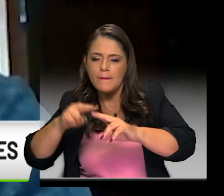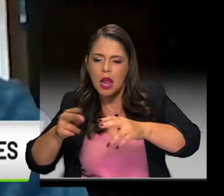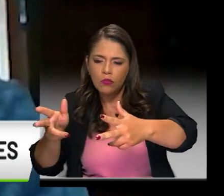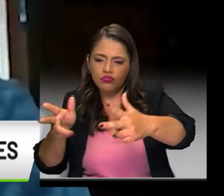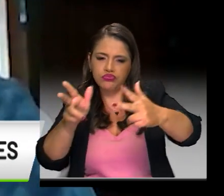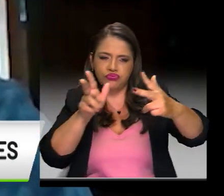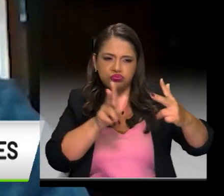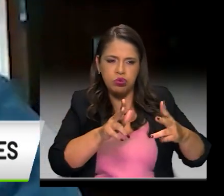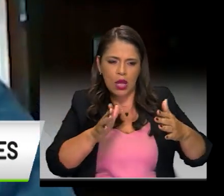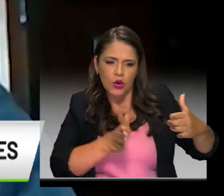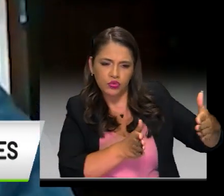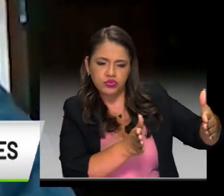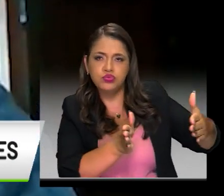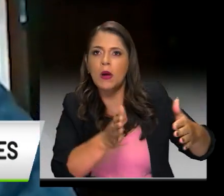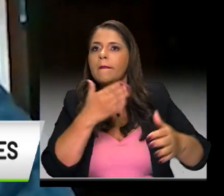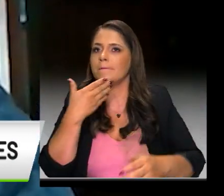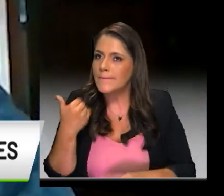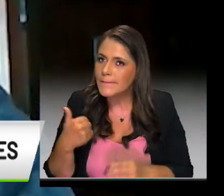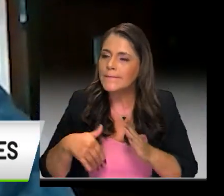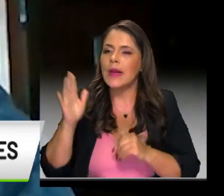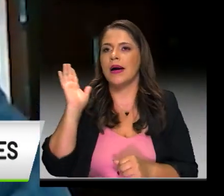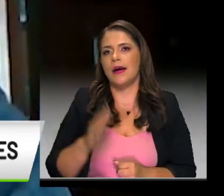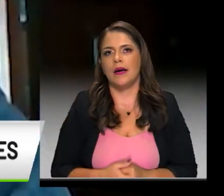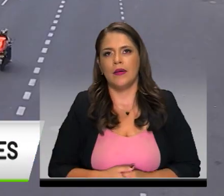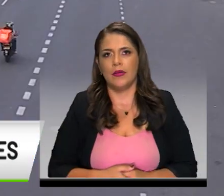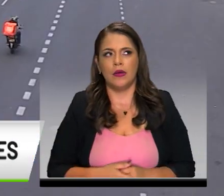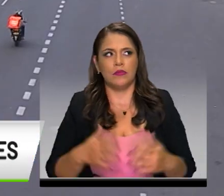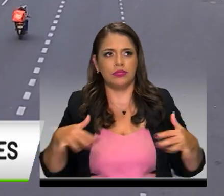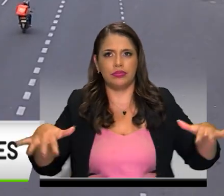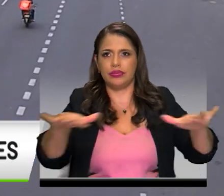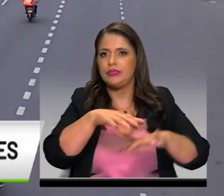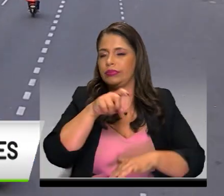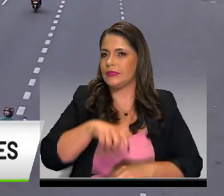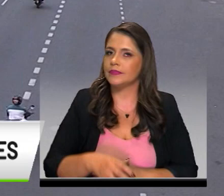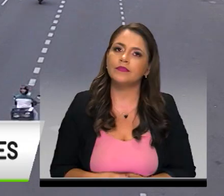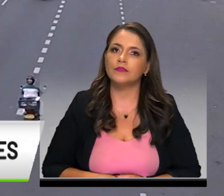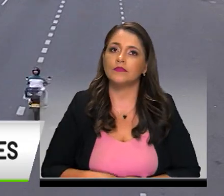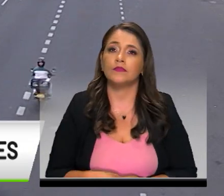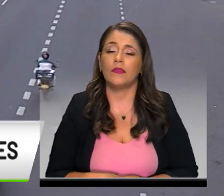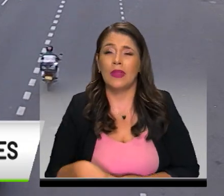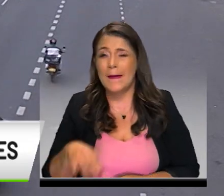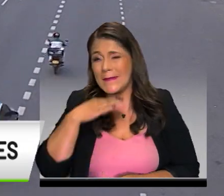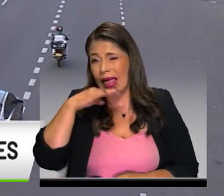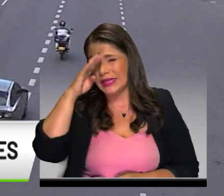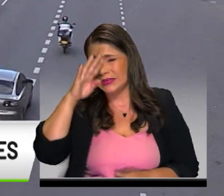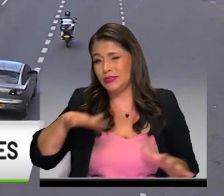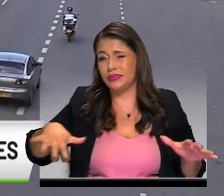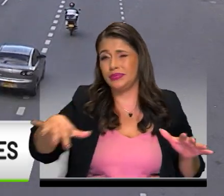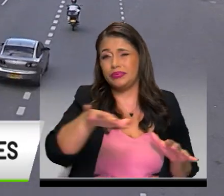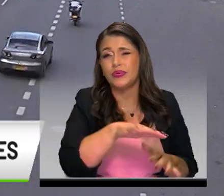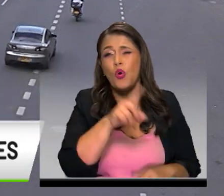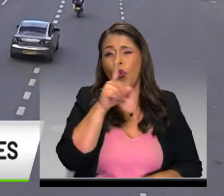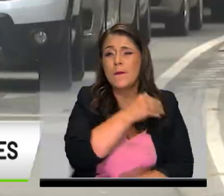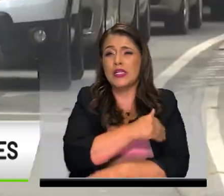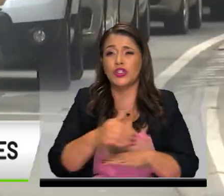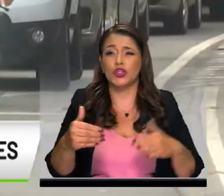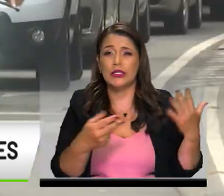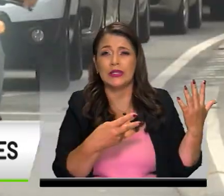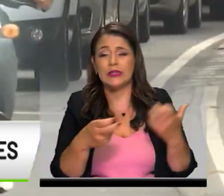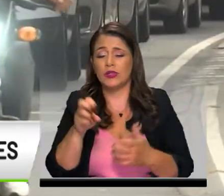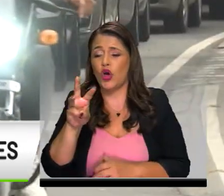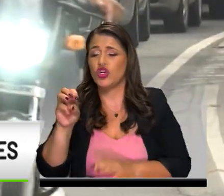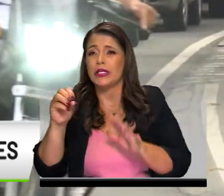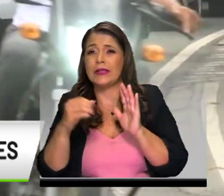sistemas mucho más acordes a la realidad del territorio. Diariamente, por el Valle de Aburrá transitan cerca de